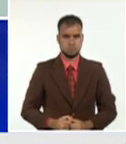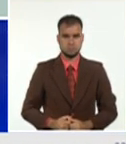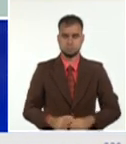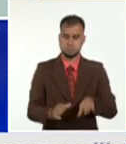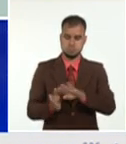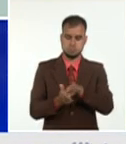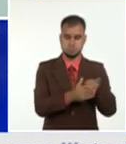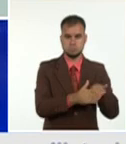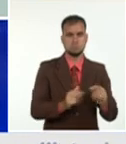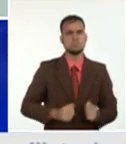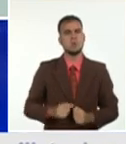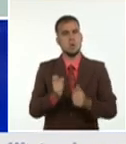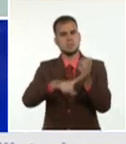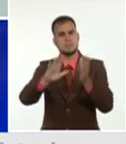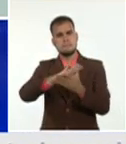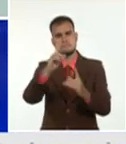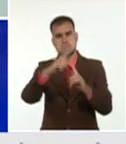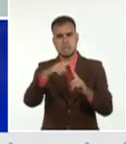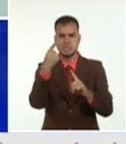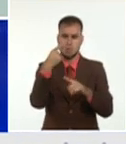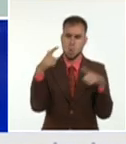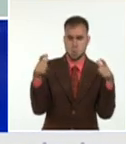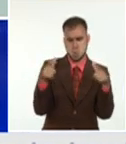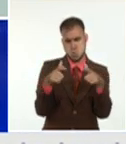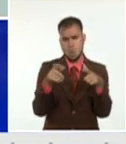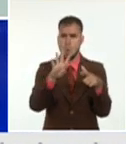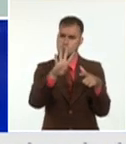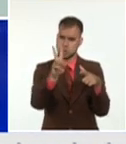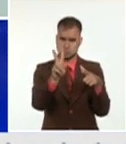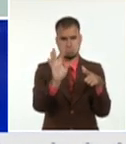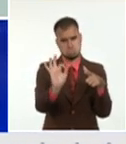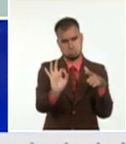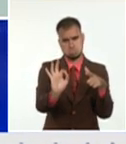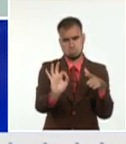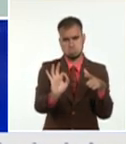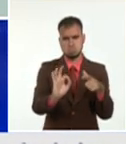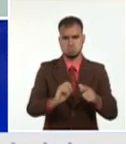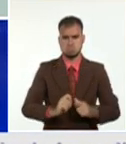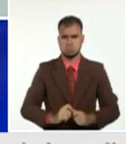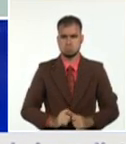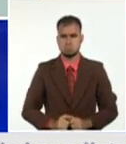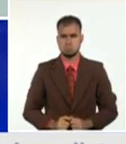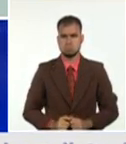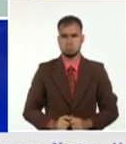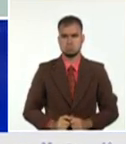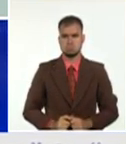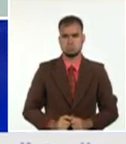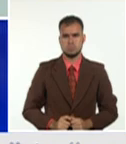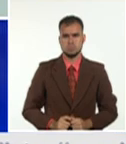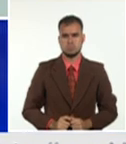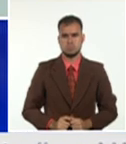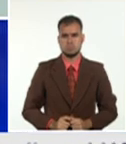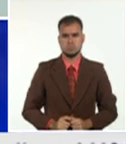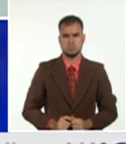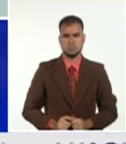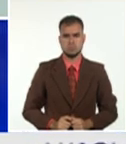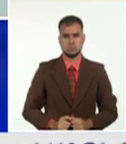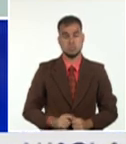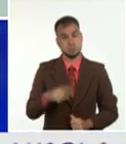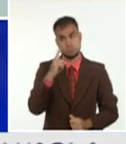logra disminuir en 42 el número de casos autóctonos confirmados ayer, de todas formas una cifra